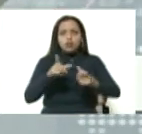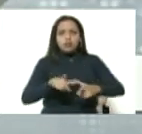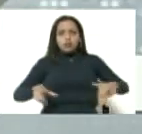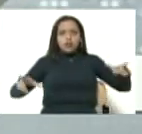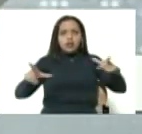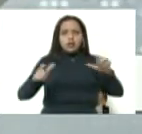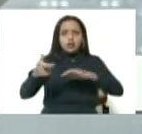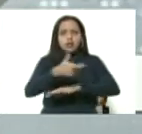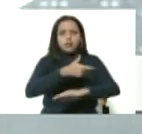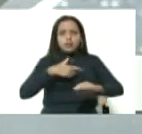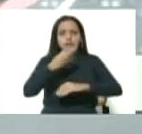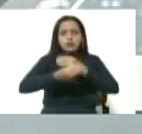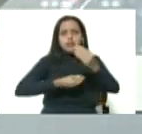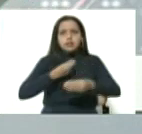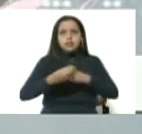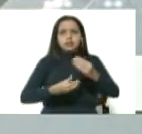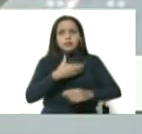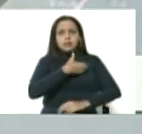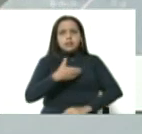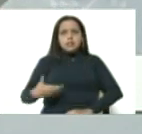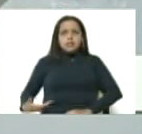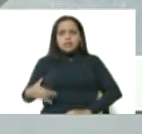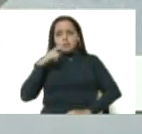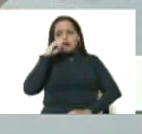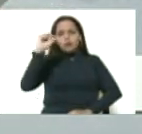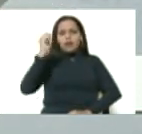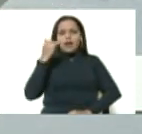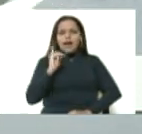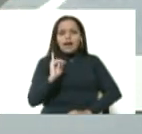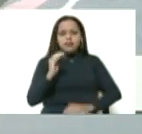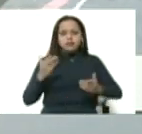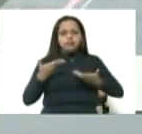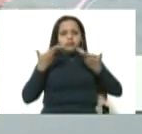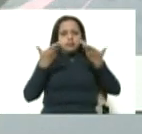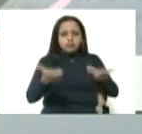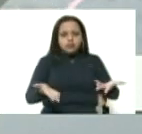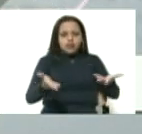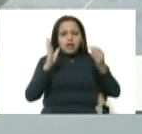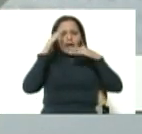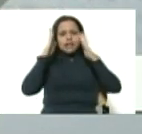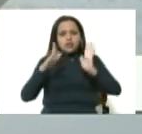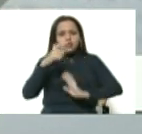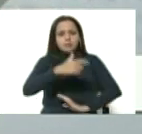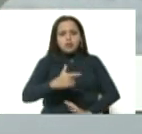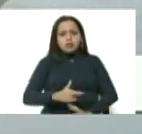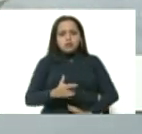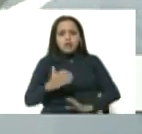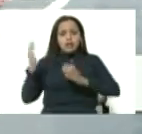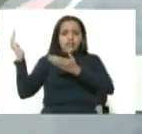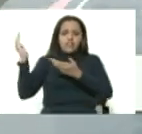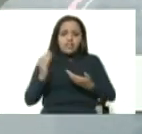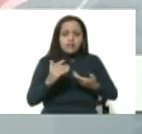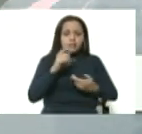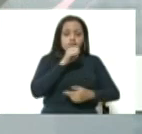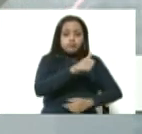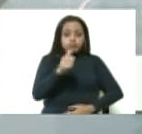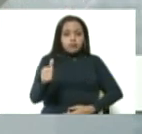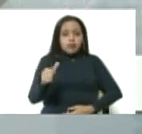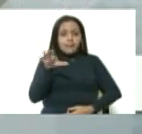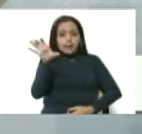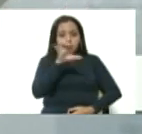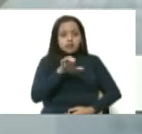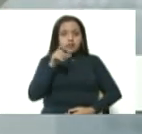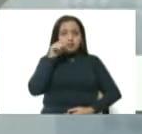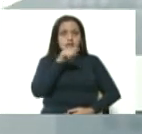bolivariano del presidente Maduro ha dispuesto para atender a los poblacionales que regresan de esos países. De estos,